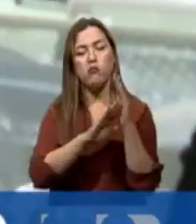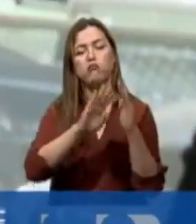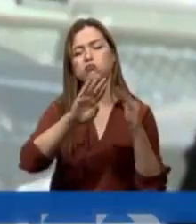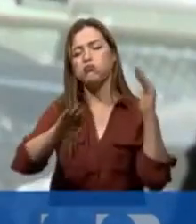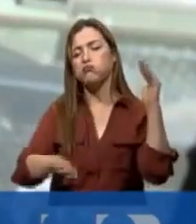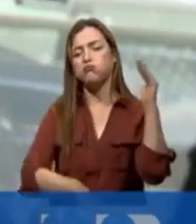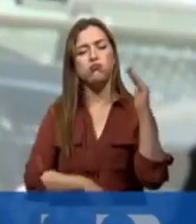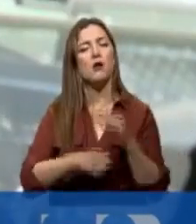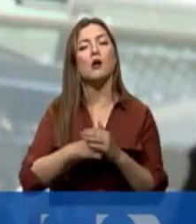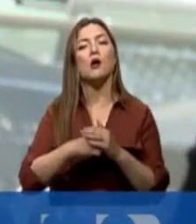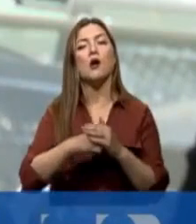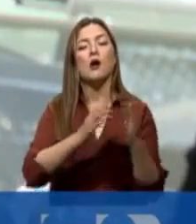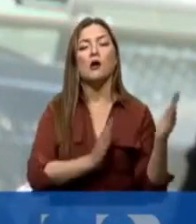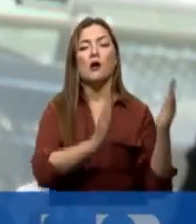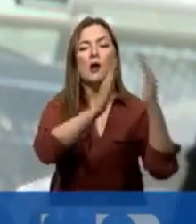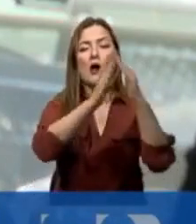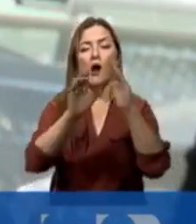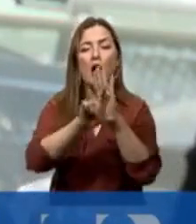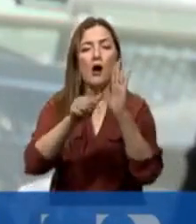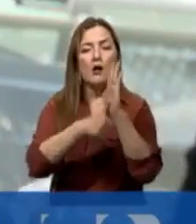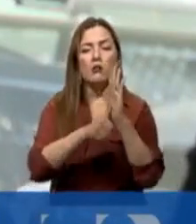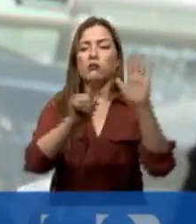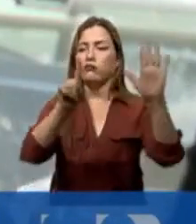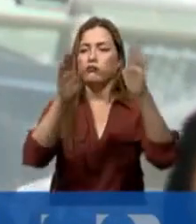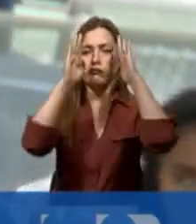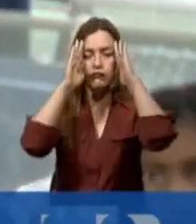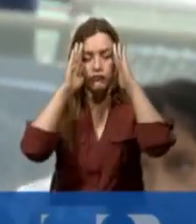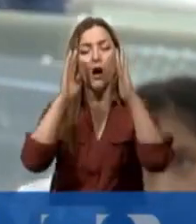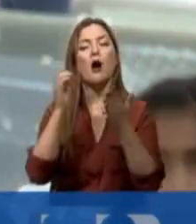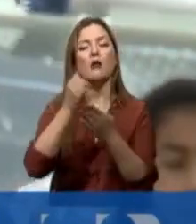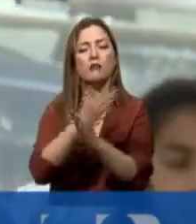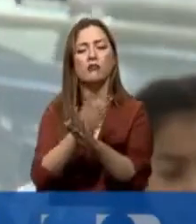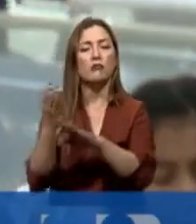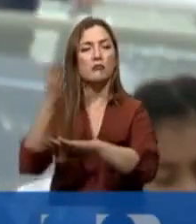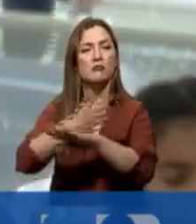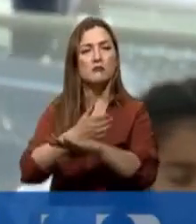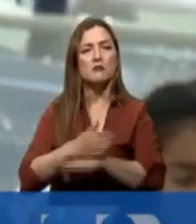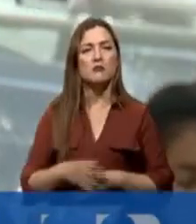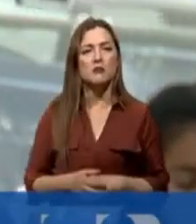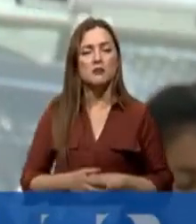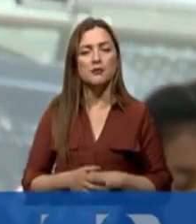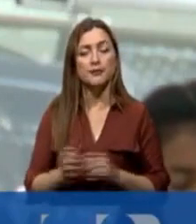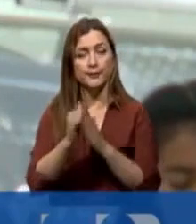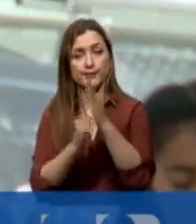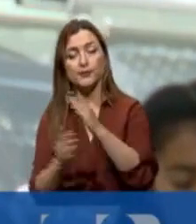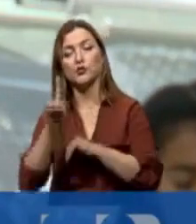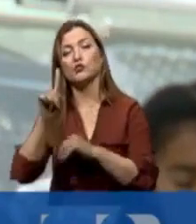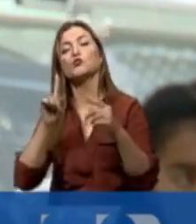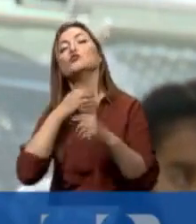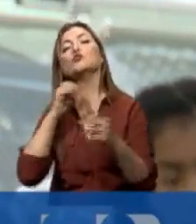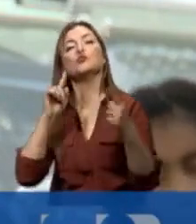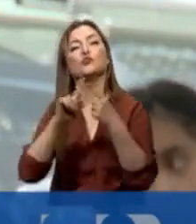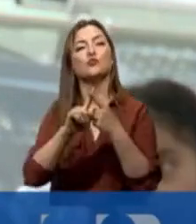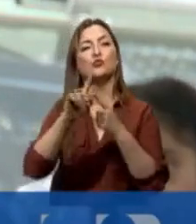de nuestras agencias para adelantamiento de turnos para aquellas personas que tengan un turno agendado del 1 de